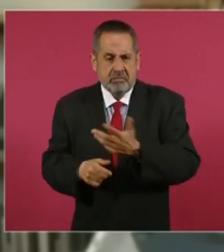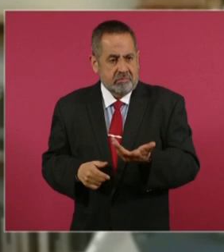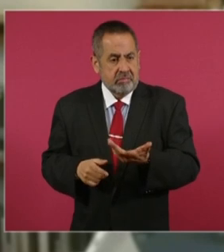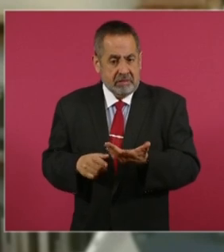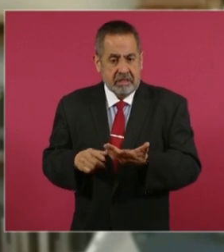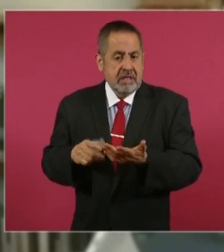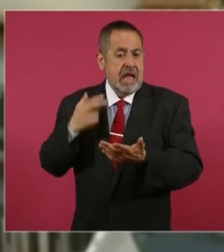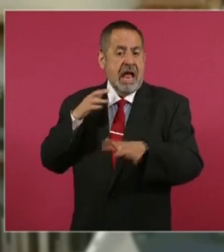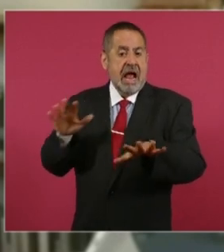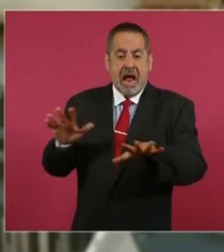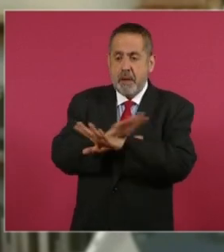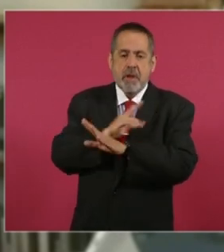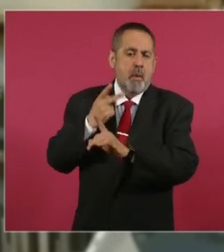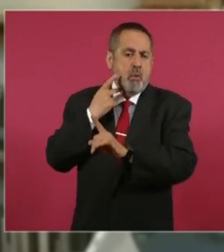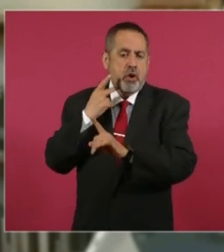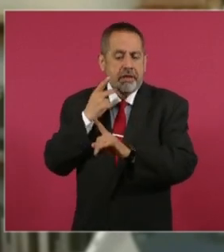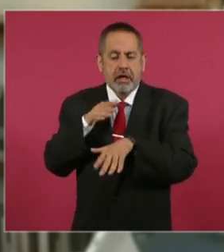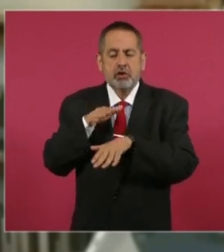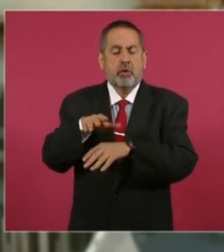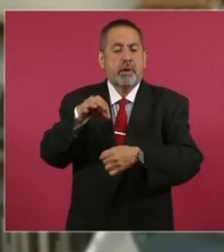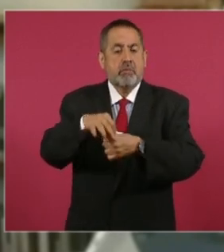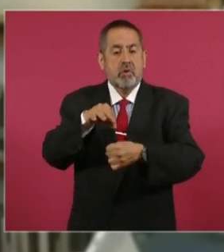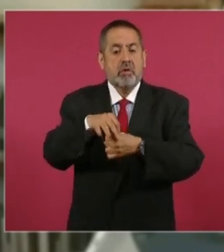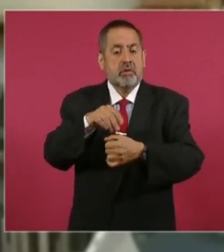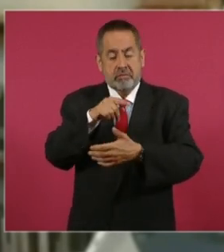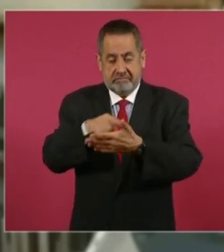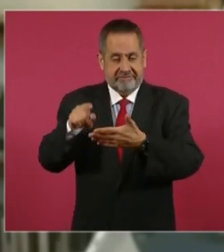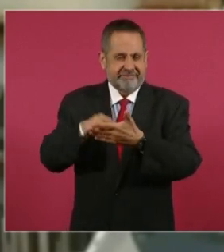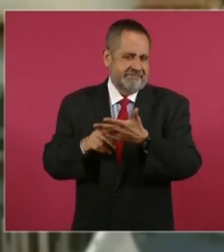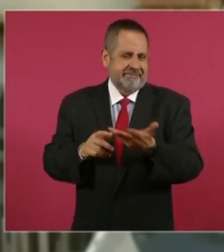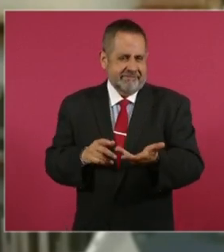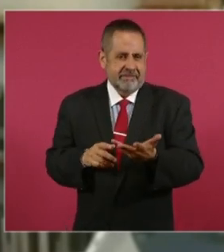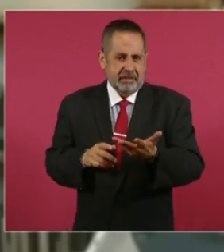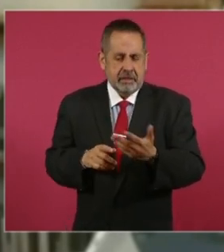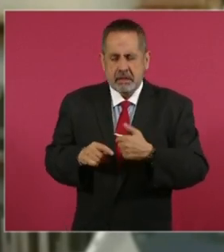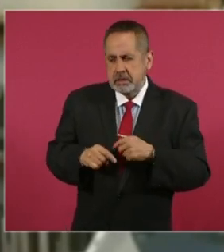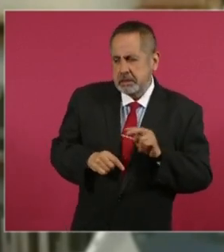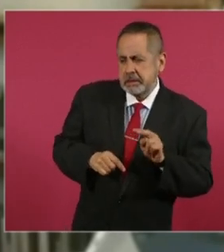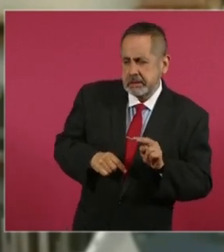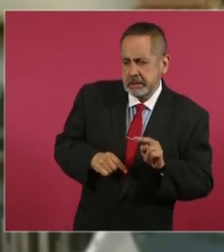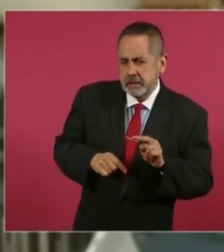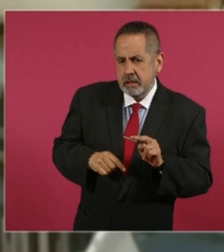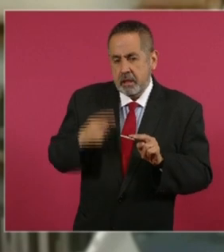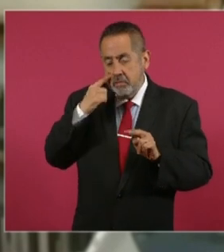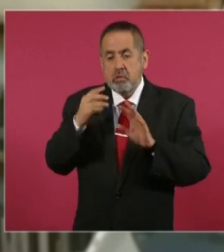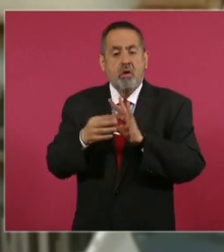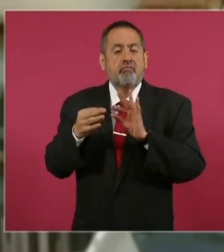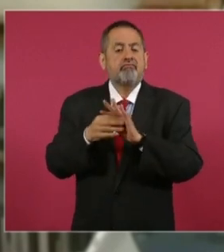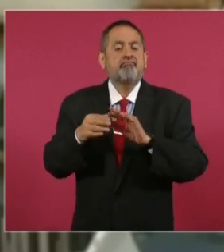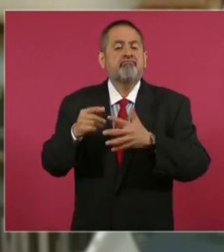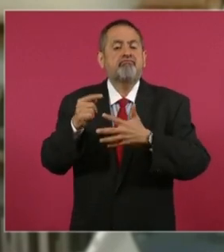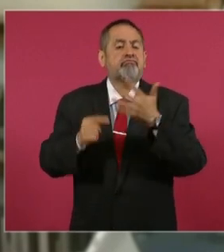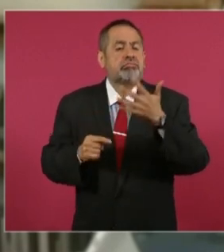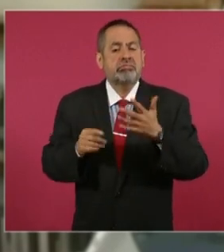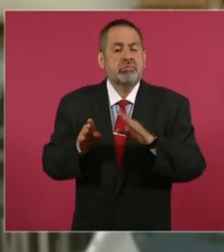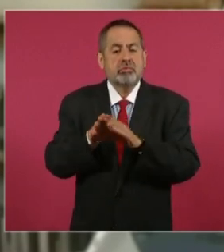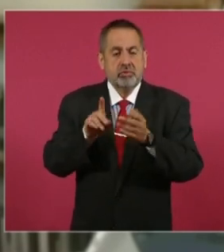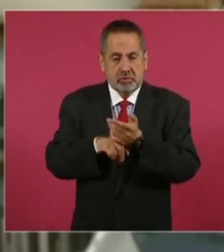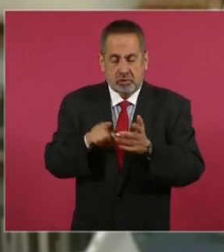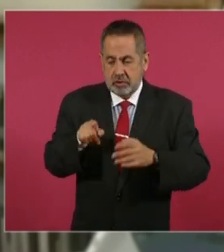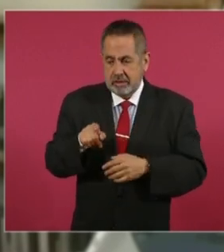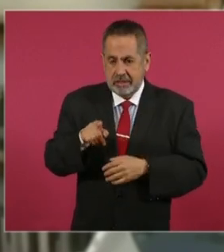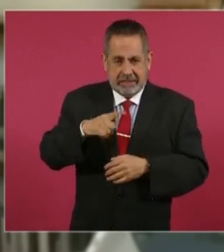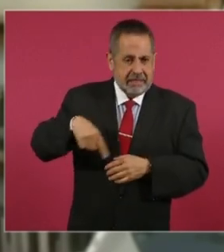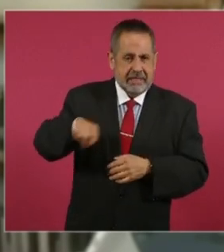es una reforma política con un aspecto electoral en donde solo los hemos fijado, solo se ha llamado la atención en cuanto a la